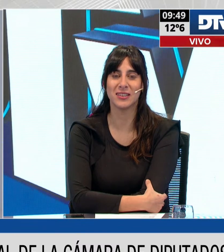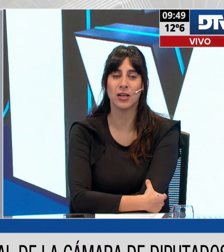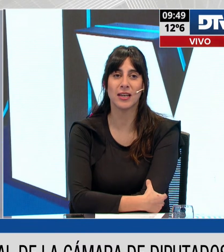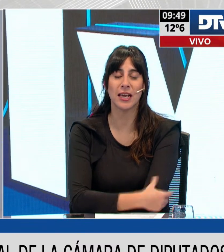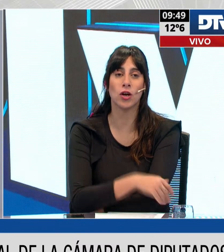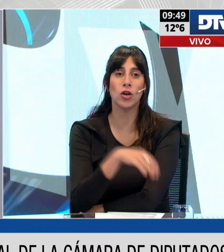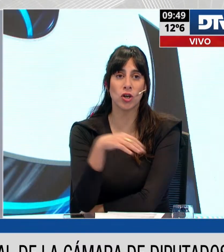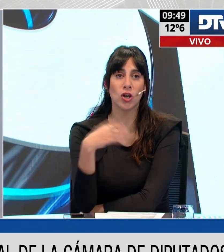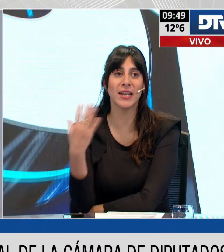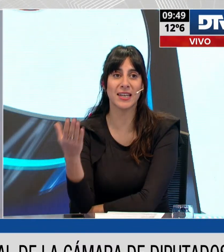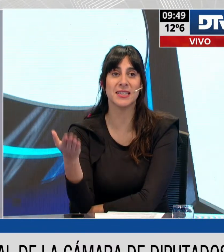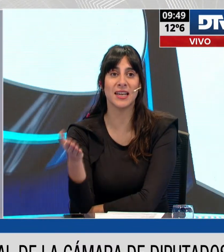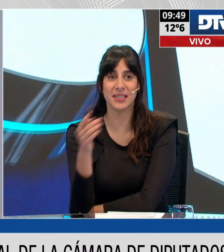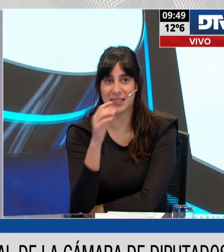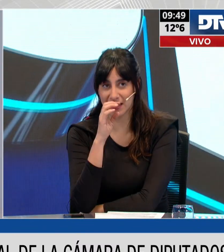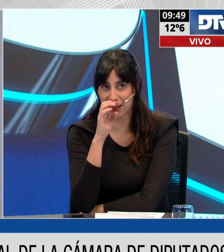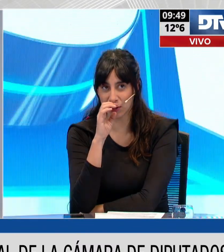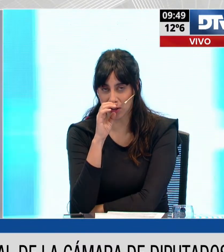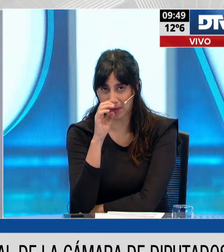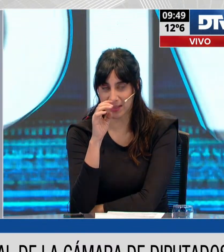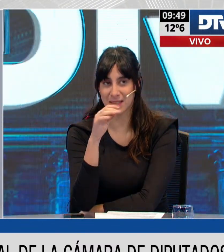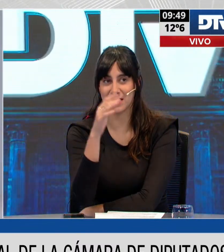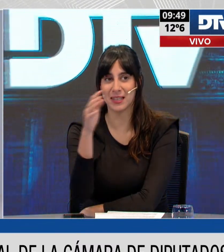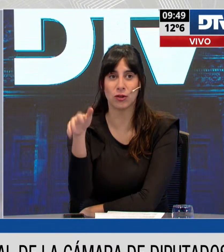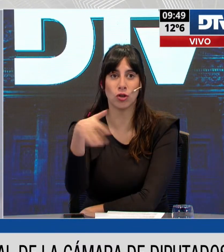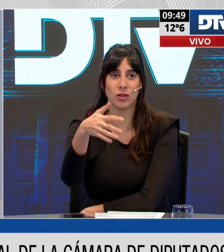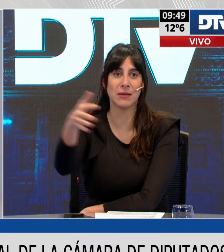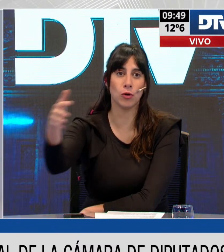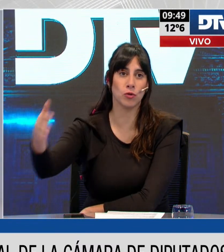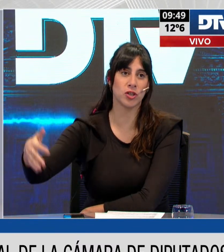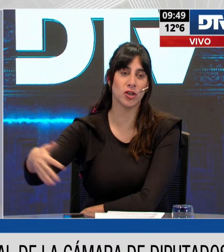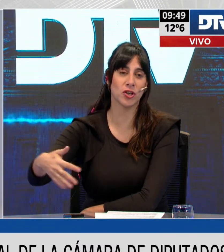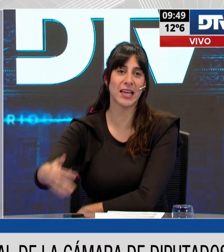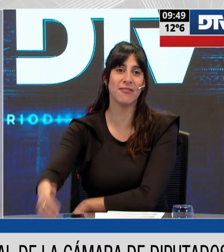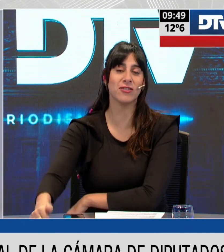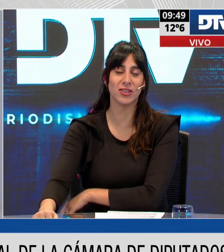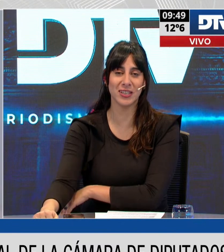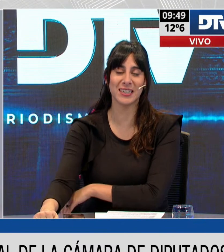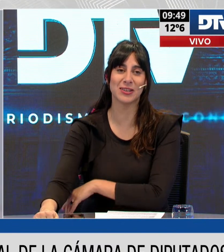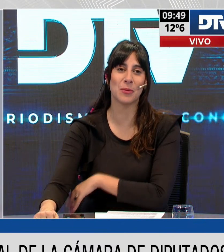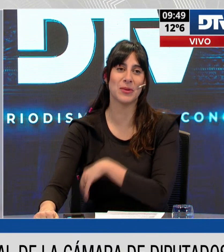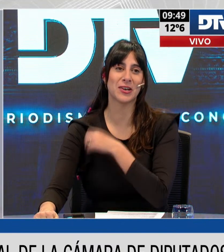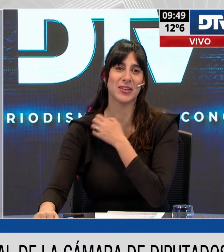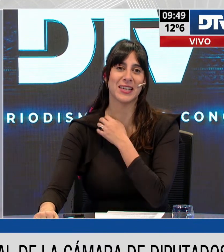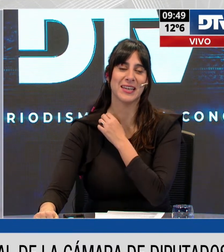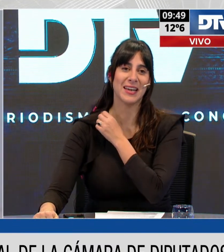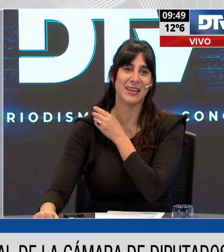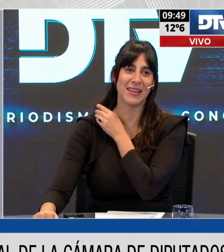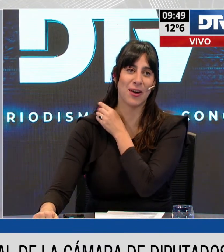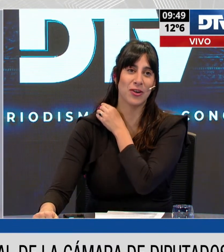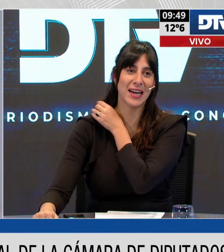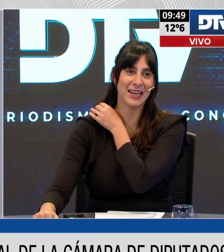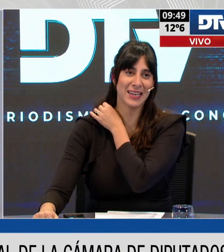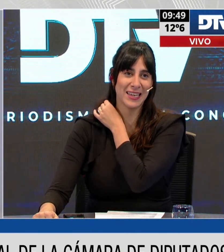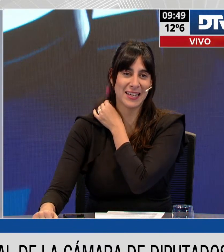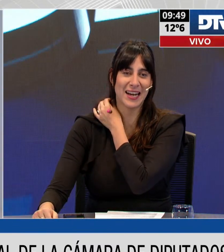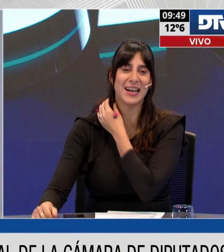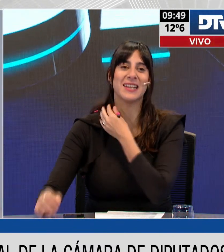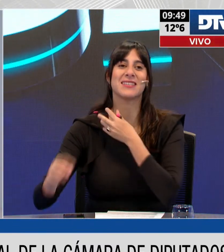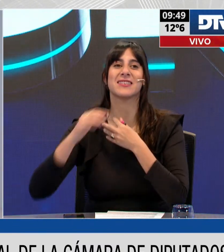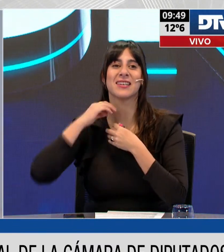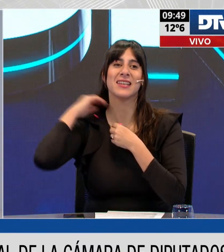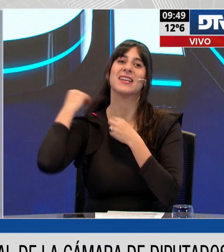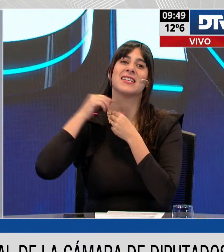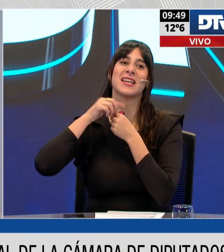existiendo. Que lo loco es que sigan existiendo esos matices, ¿viste? Que todo se evolucionó bueno, tanto, es complejo de ahora